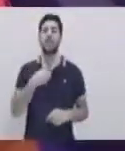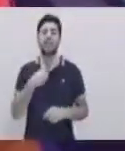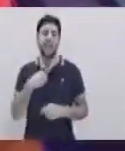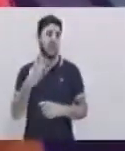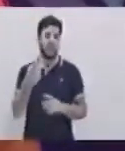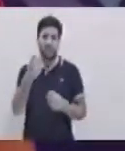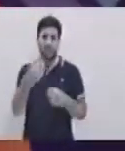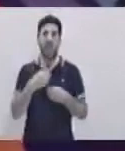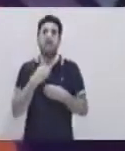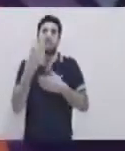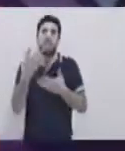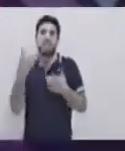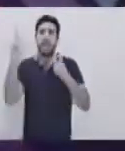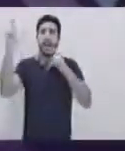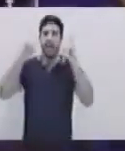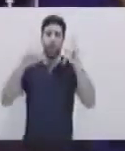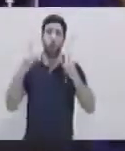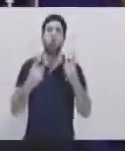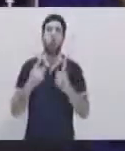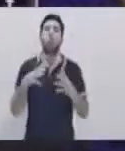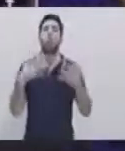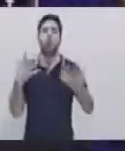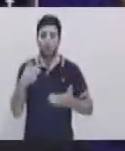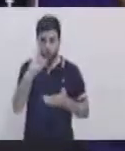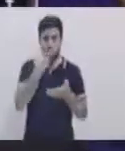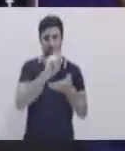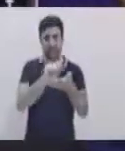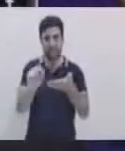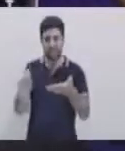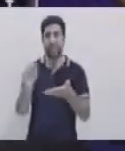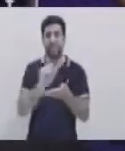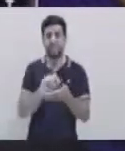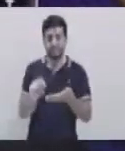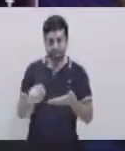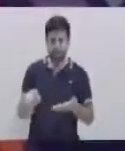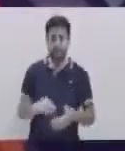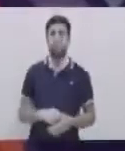más les guste. Pudo haber sido de alegría,